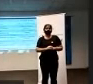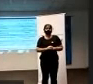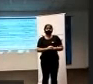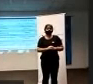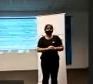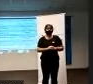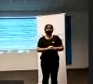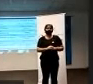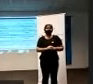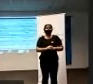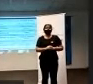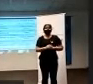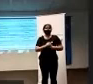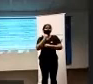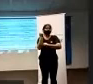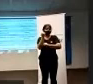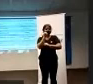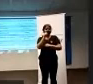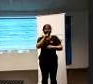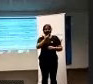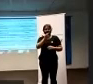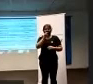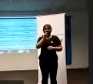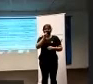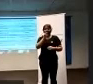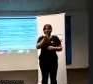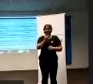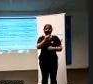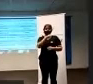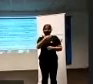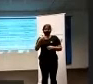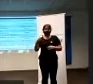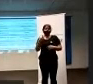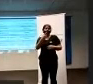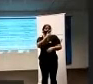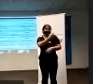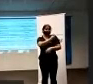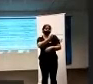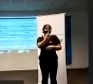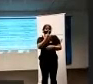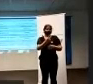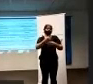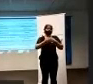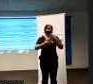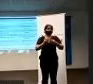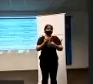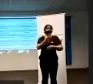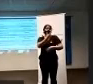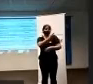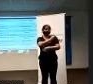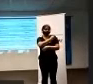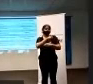vacuna mínimo 2 semanas, periodo de validez y conservación 24 meses, a temperatura entre +2 y